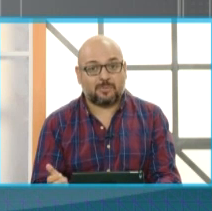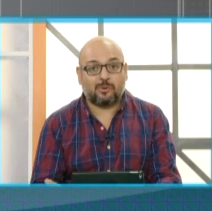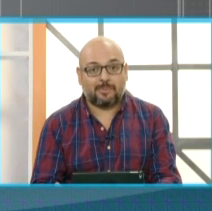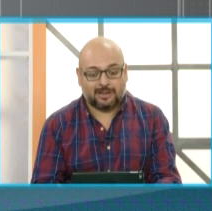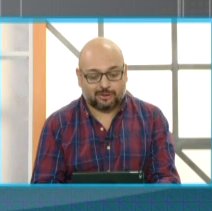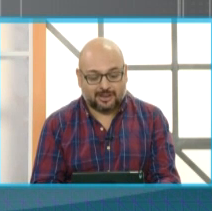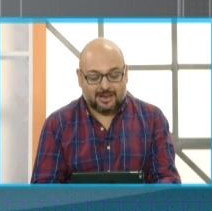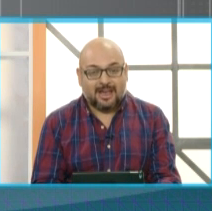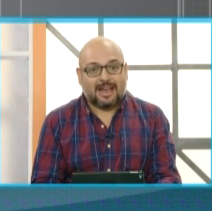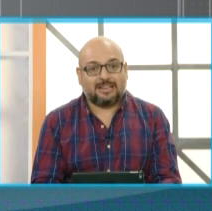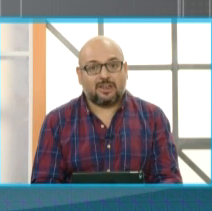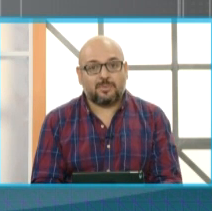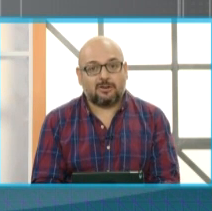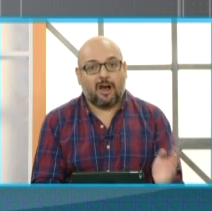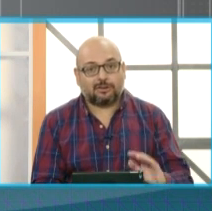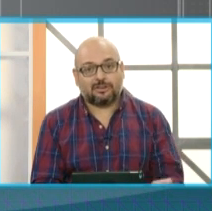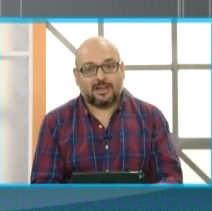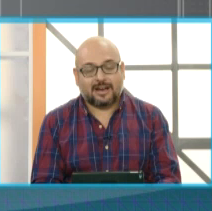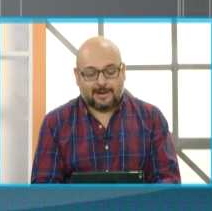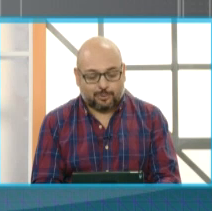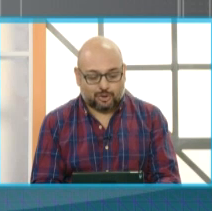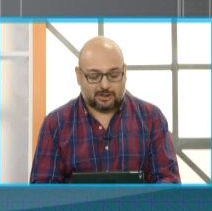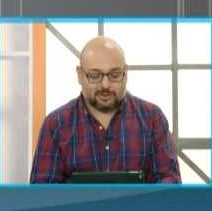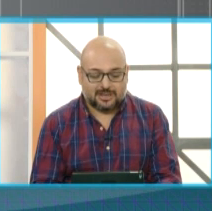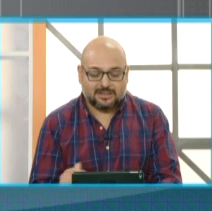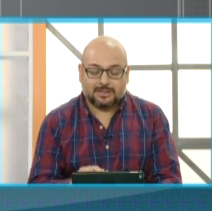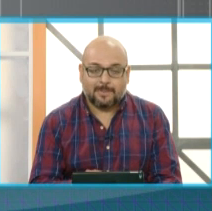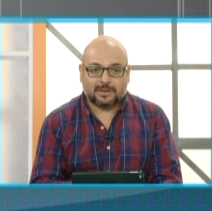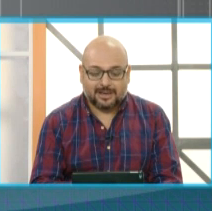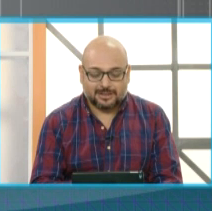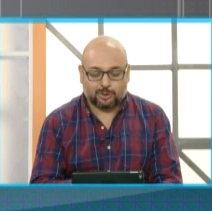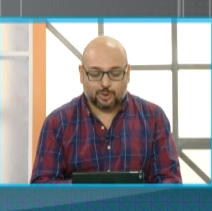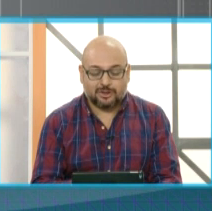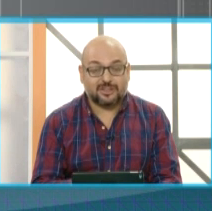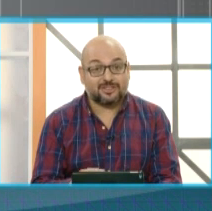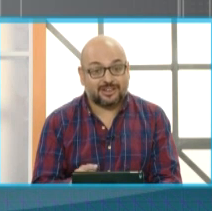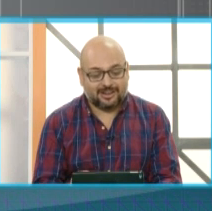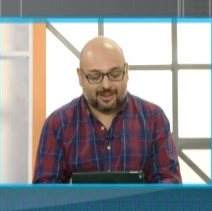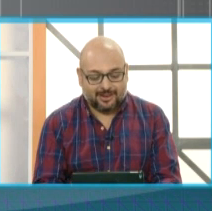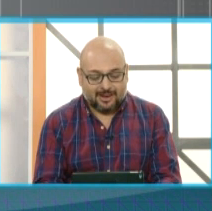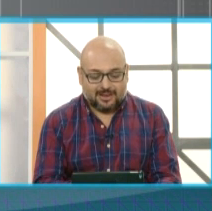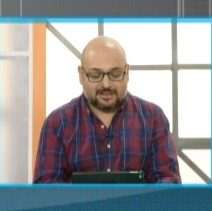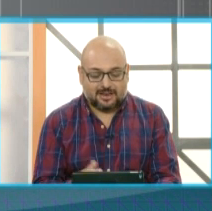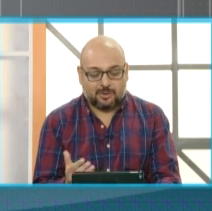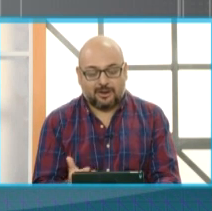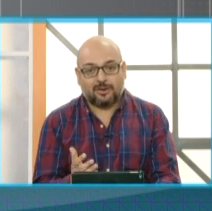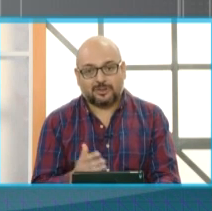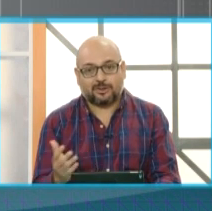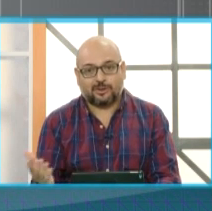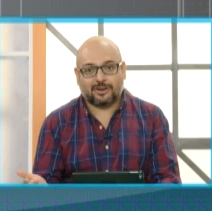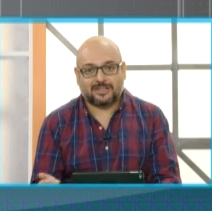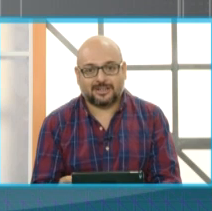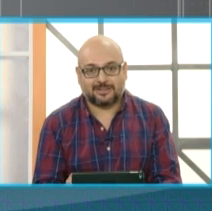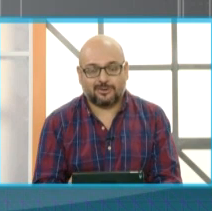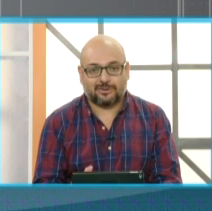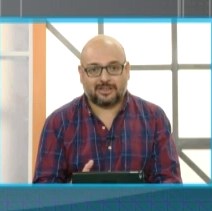quién? De Paula Pareto, que el día domingo, al otro día de ganar, puso esto. Dice, ¿y si te despertás y tu sueño se hizo realidad? Dice, y bueno, ahí usa todos